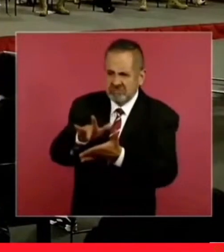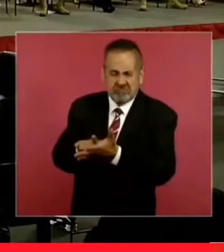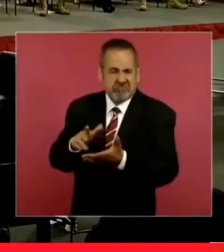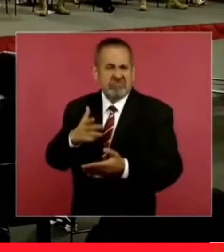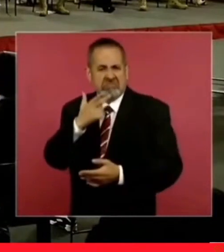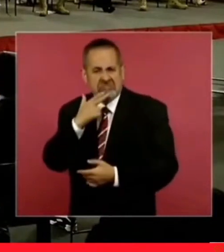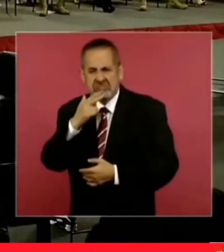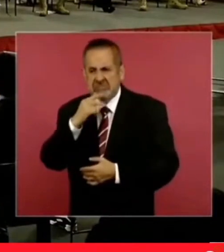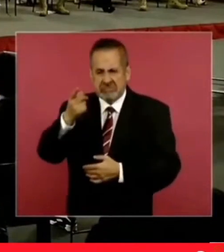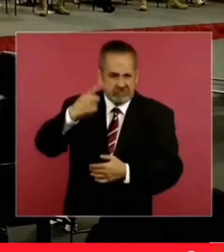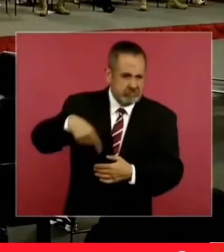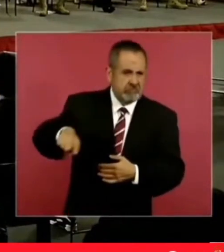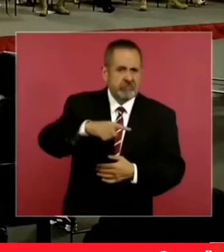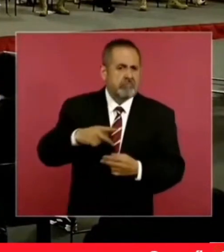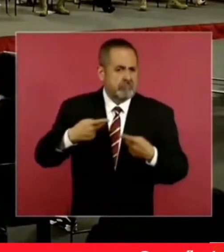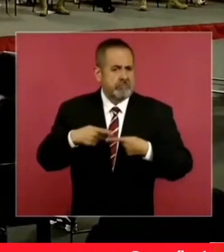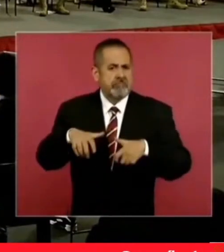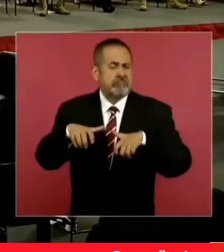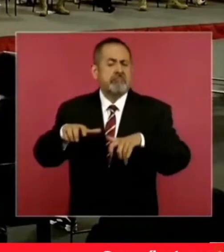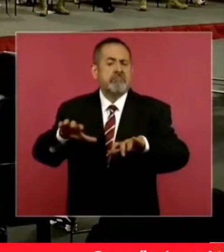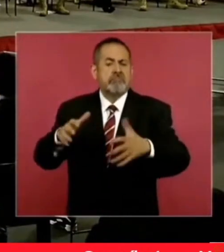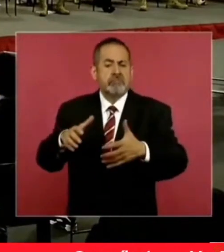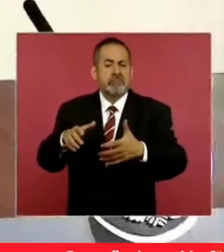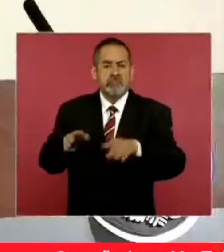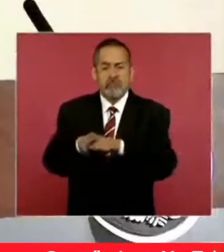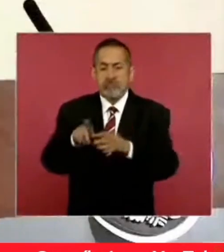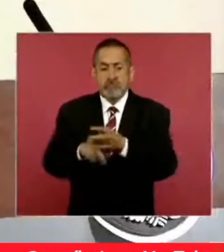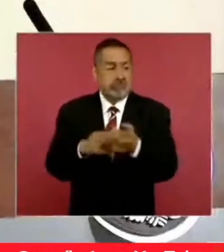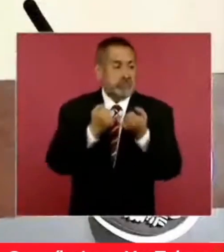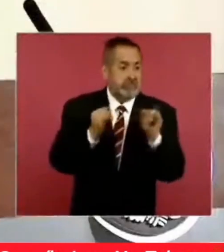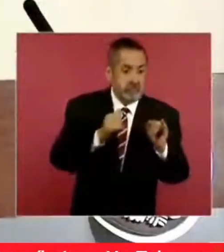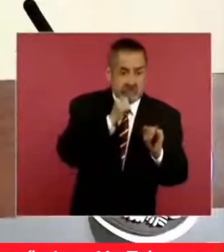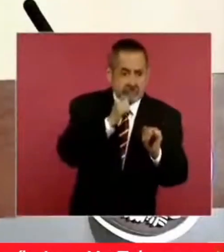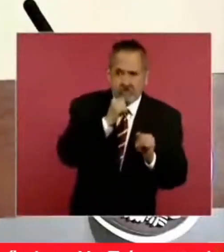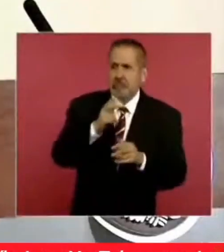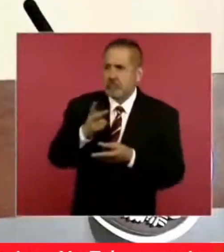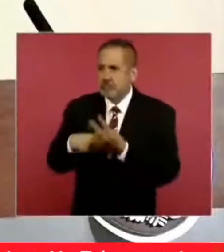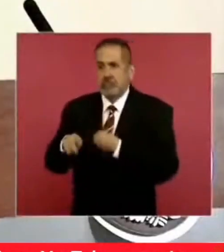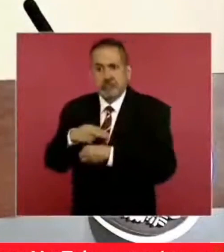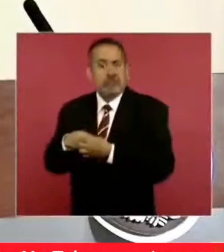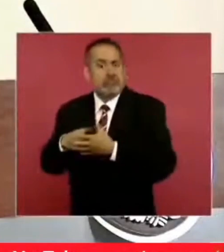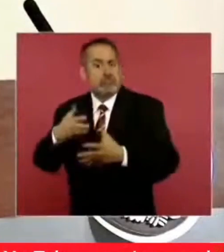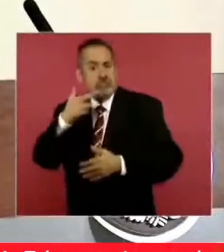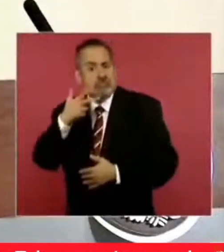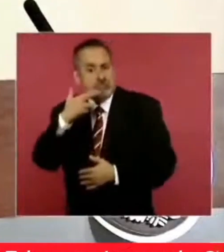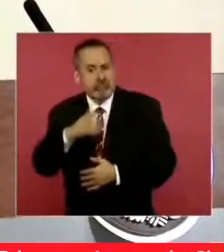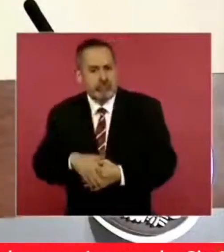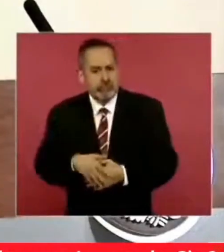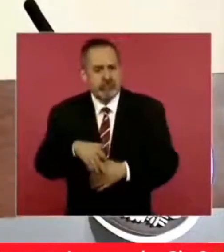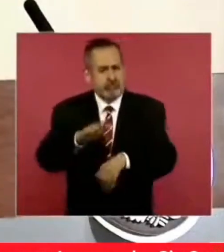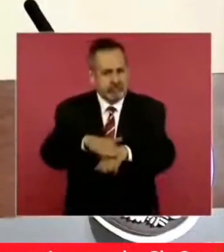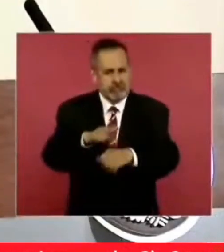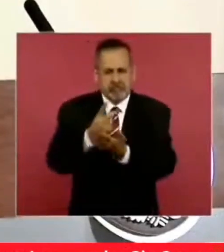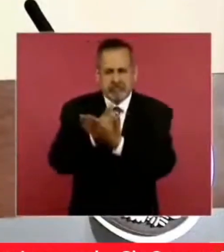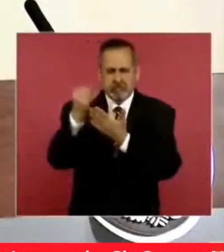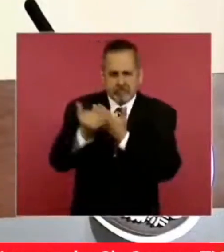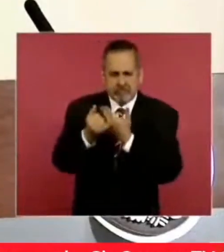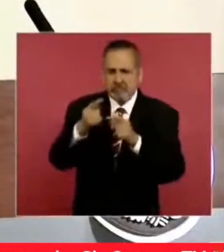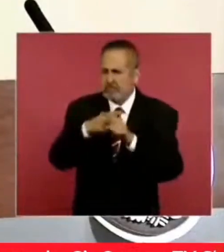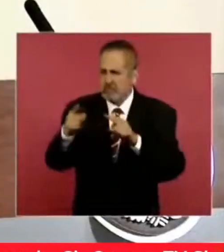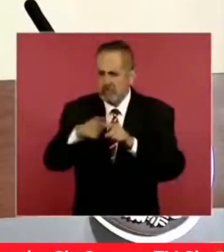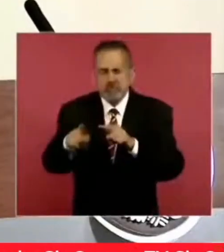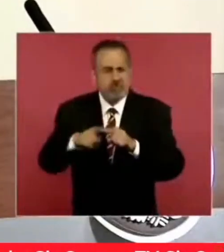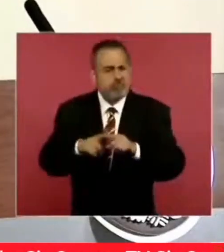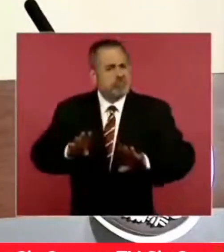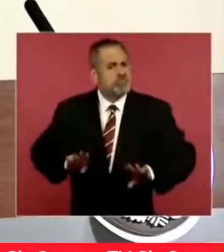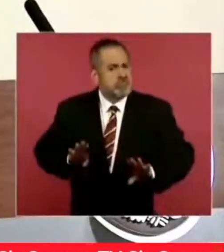nuestro pueblo aún antes de su inauguración hoy quiero compartirles algunos proyectos que generan grandes beneficios